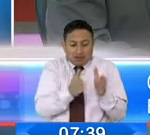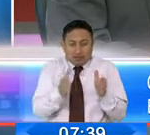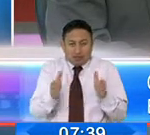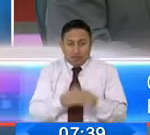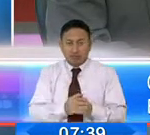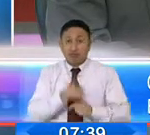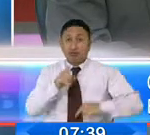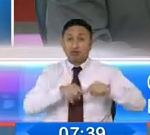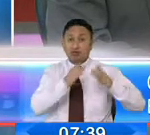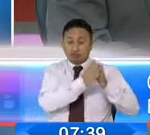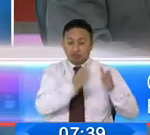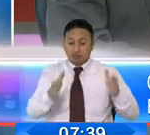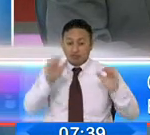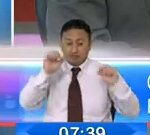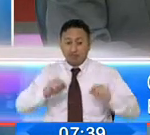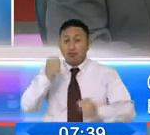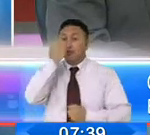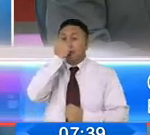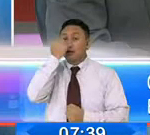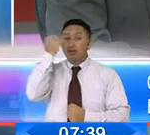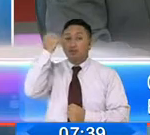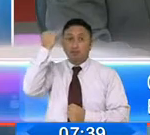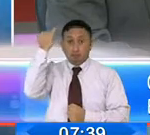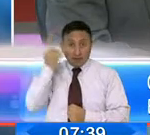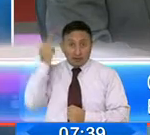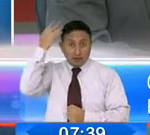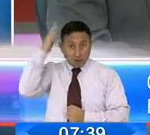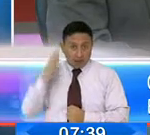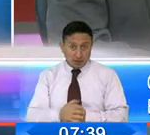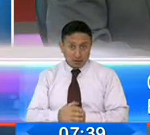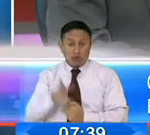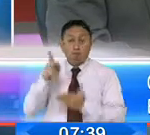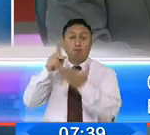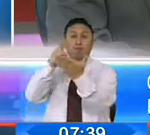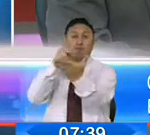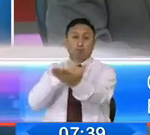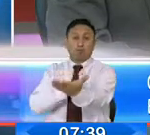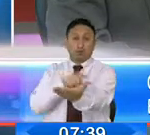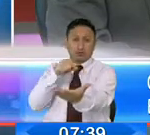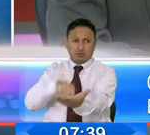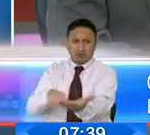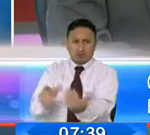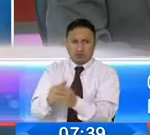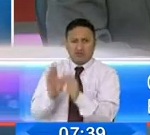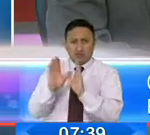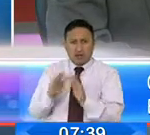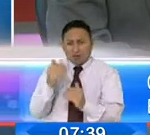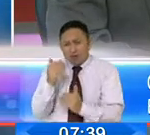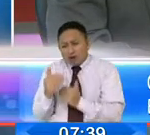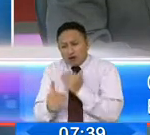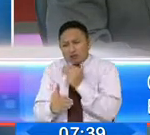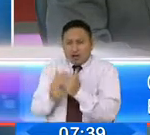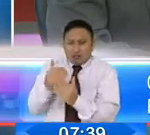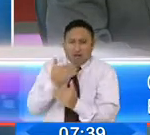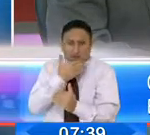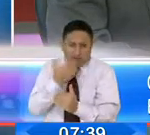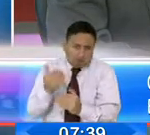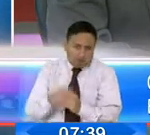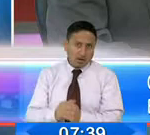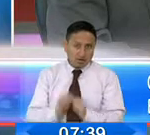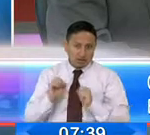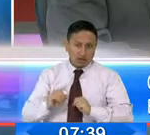calificaremos como semáforo rojo, verde o amarillo. Aquellos proyectos que estén un poco más consolidados, más maduros, que esas ideas estén